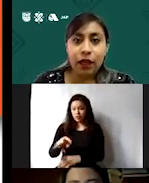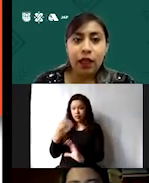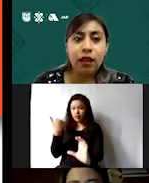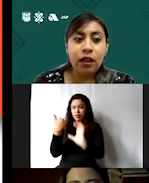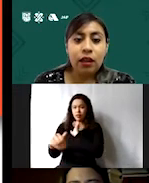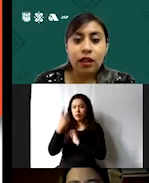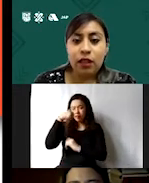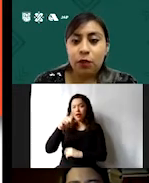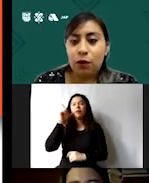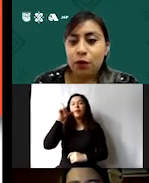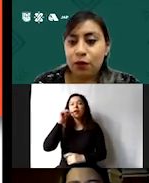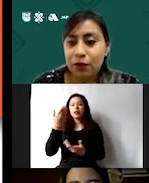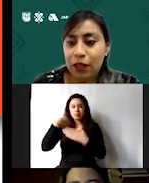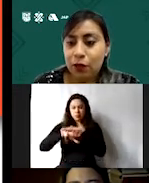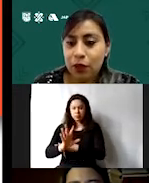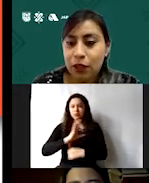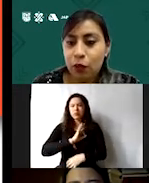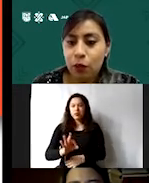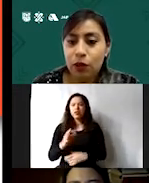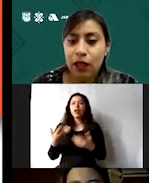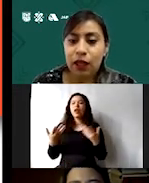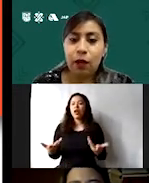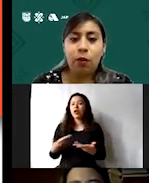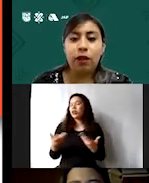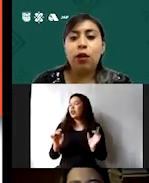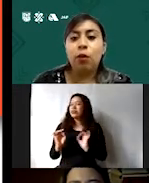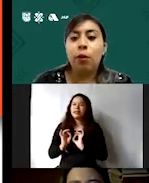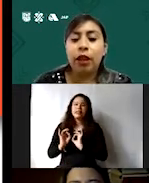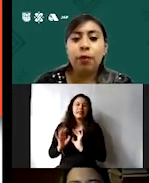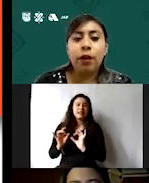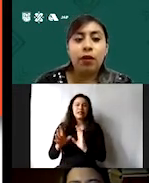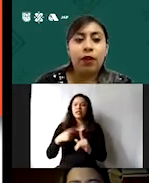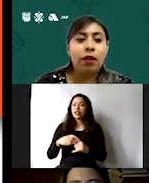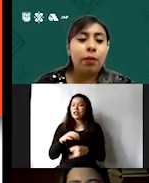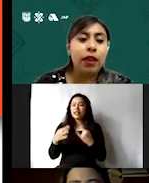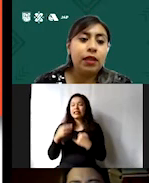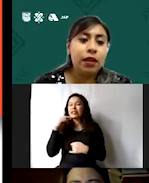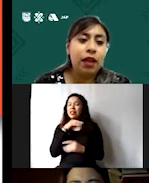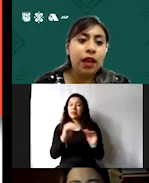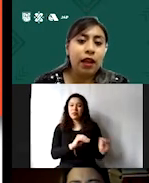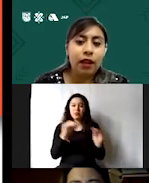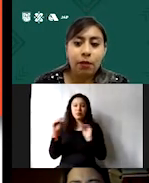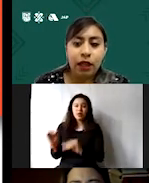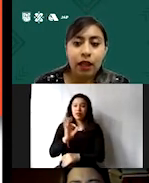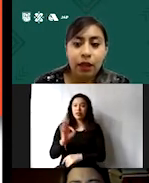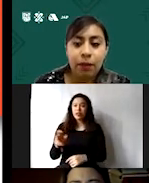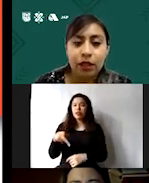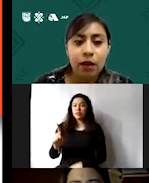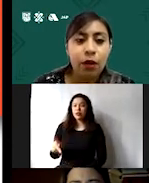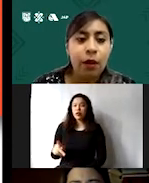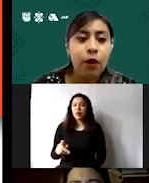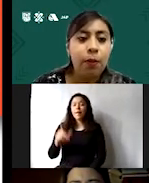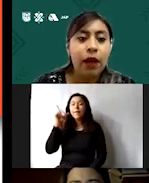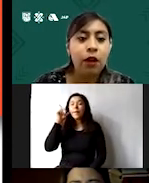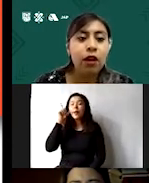día de mañana. Estas fueron unas cuestiones que tuvimos que mover de último momento, pero efectivamente se daría el día de mañana el tema que